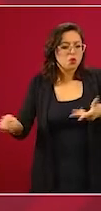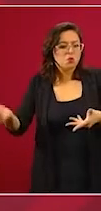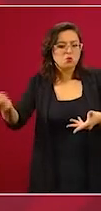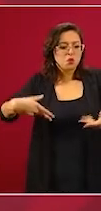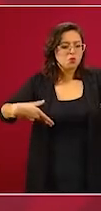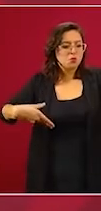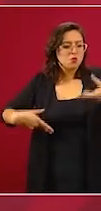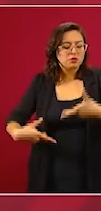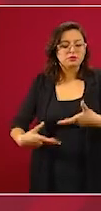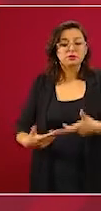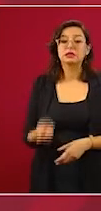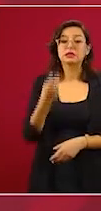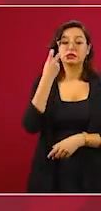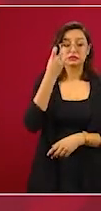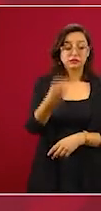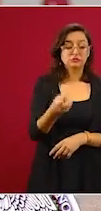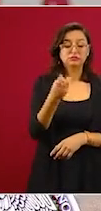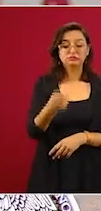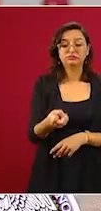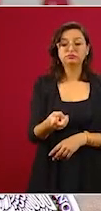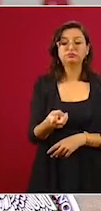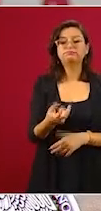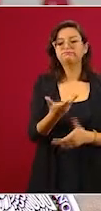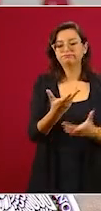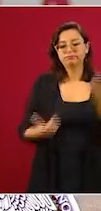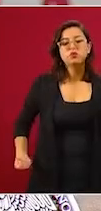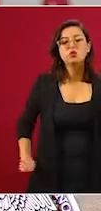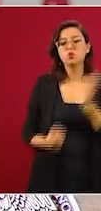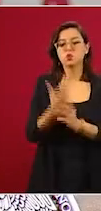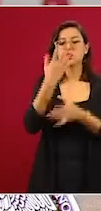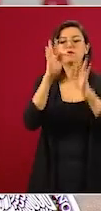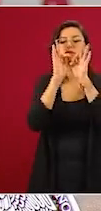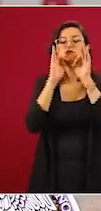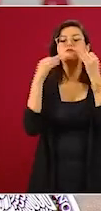y eso es parte de la nueva normalidad